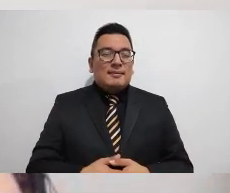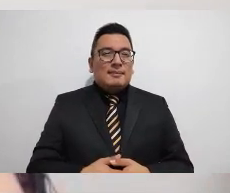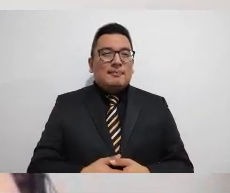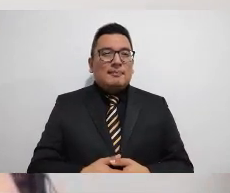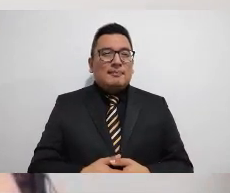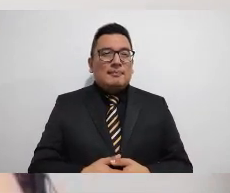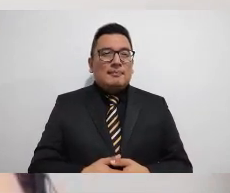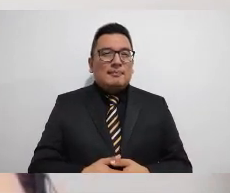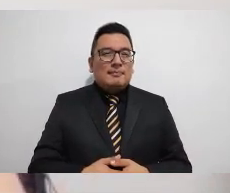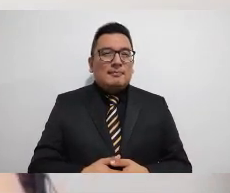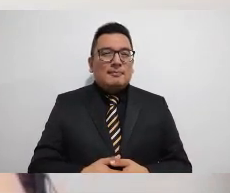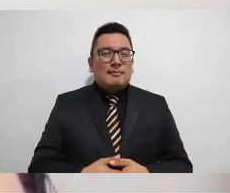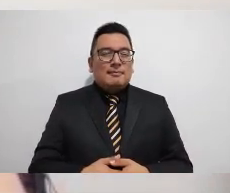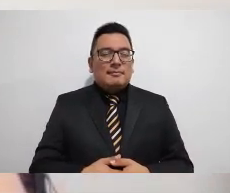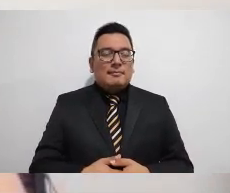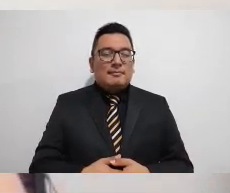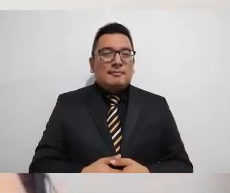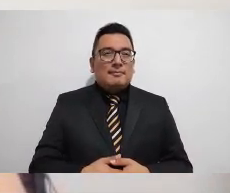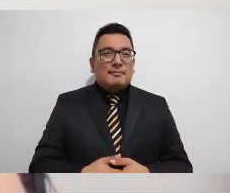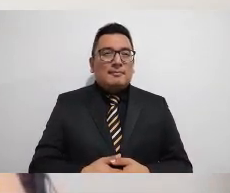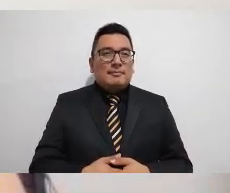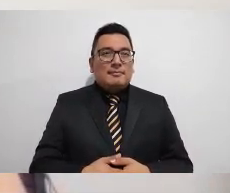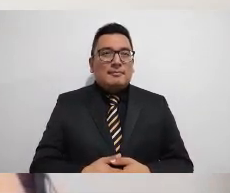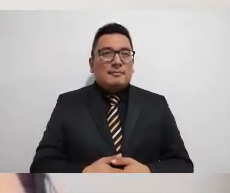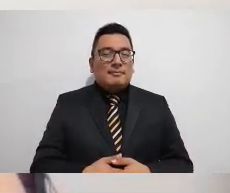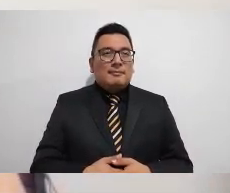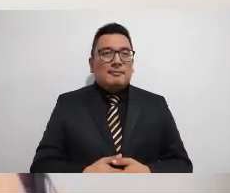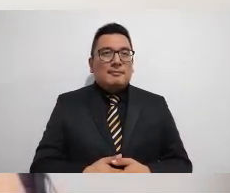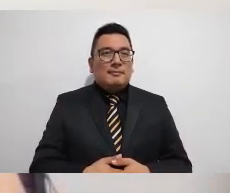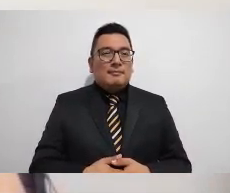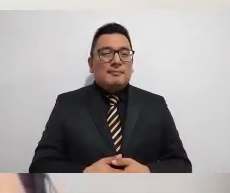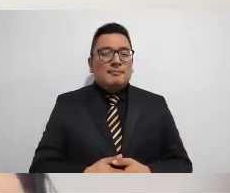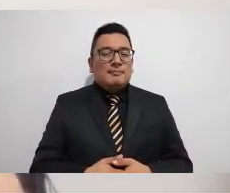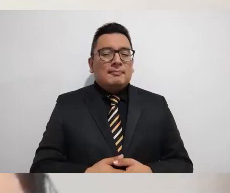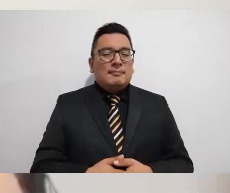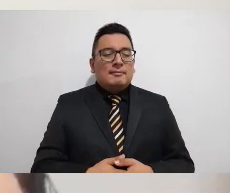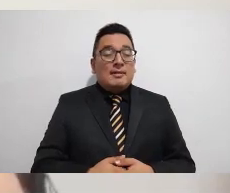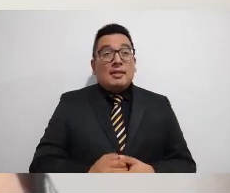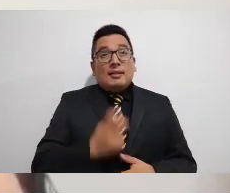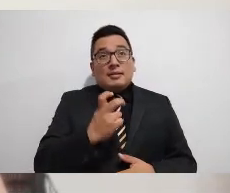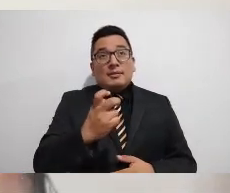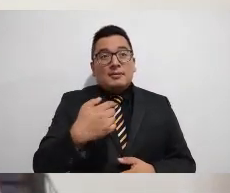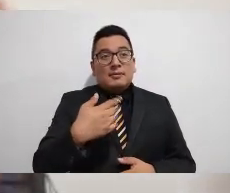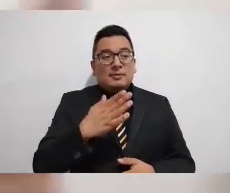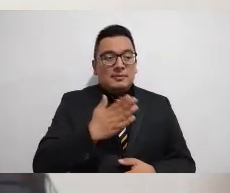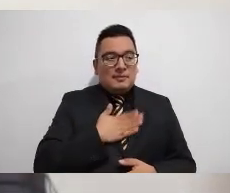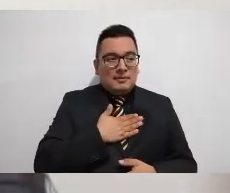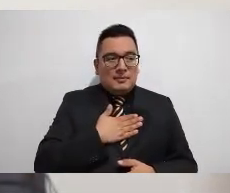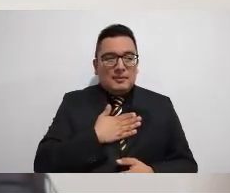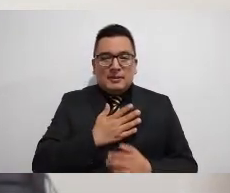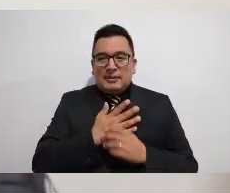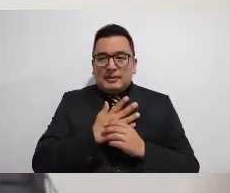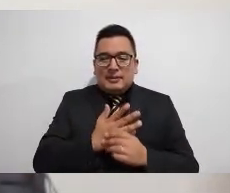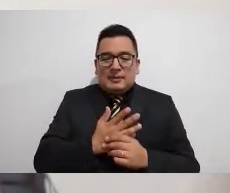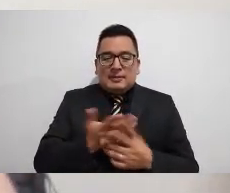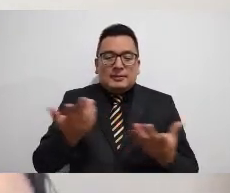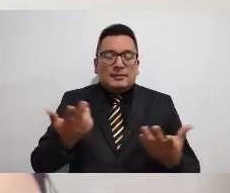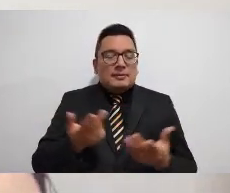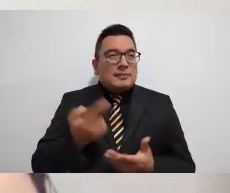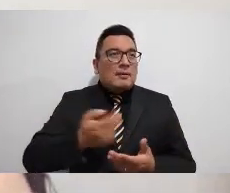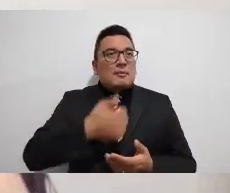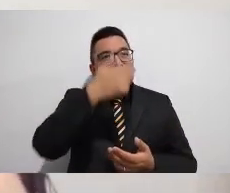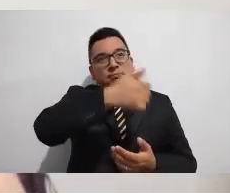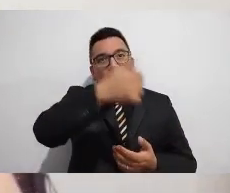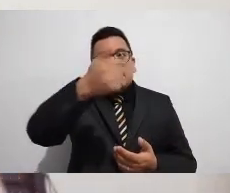calificamos, tiene que ver con, digamos, por eso yo decía situado, ¿no? Tiene que ver con cada sistema